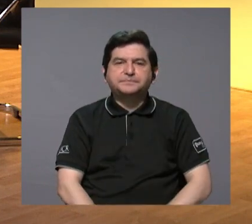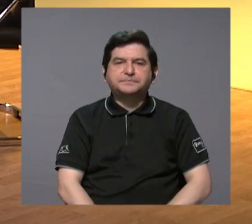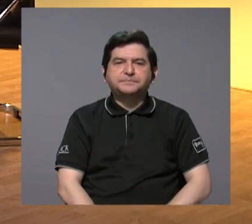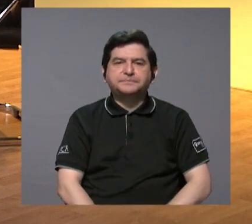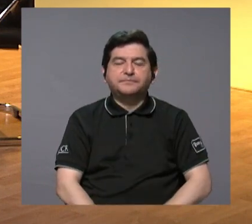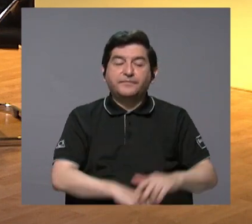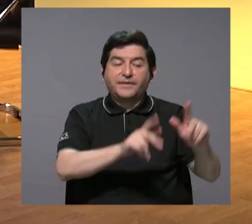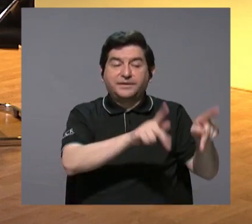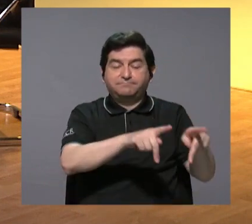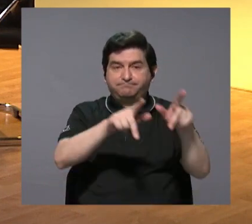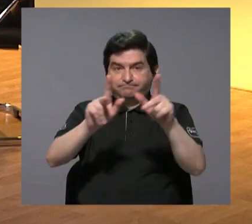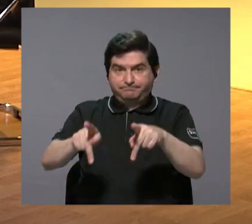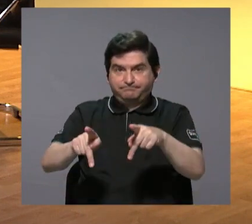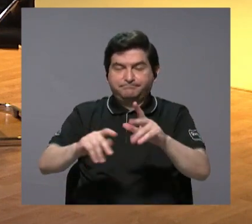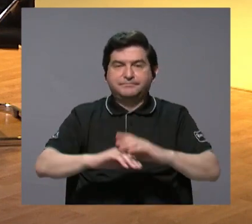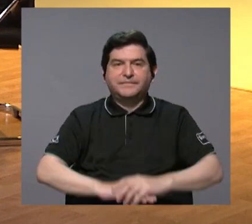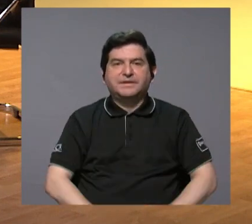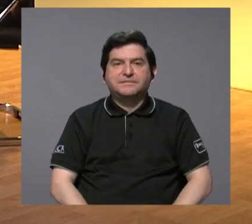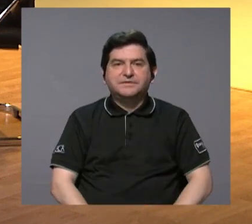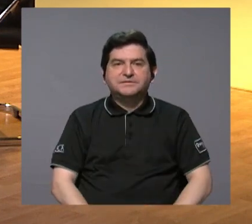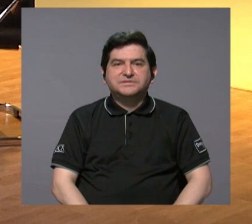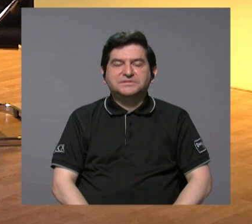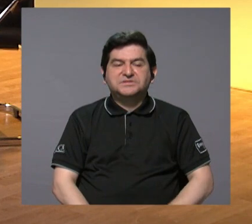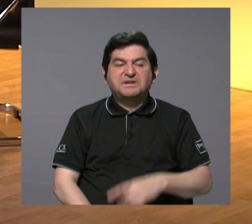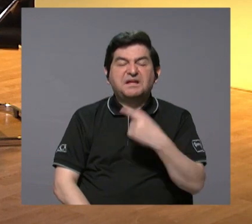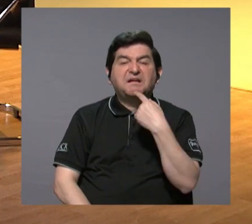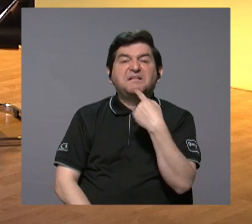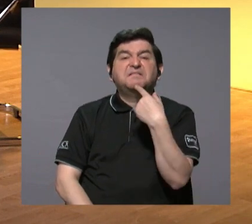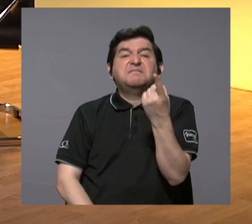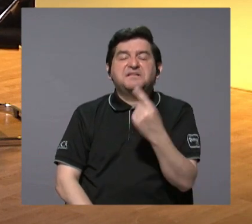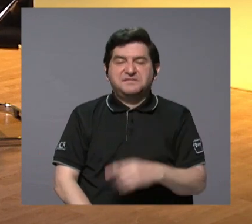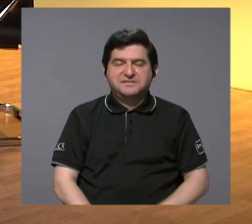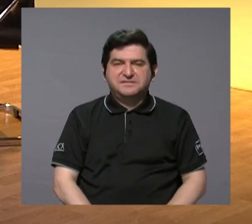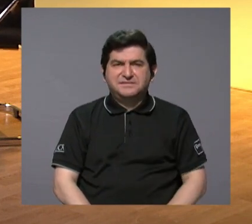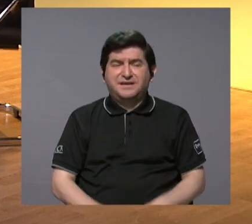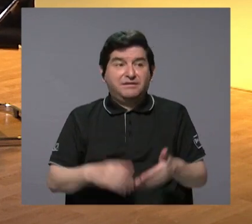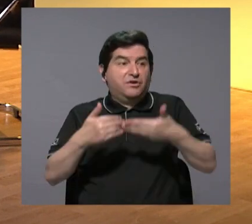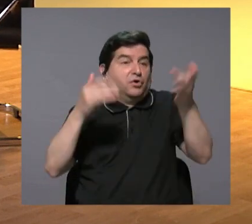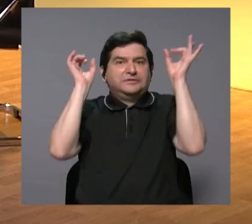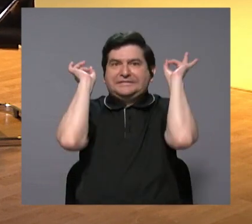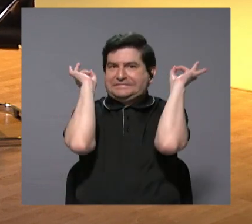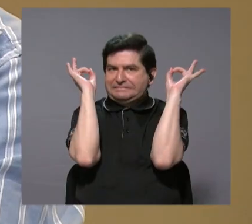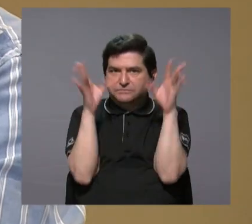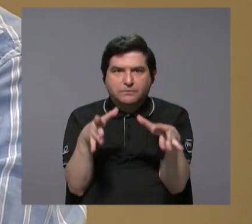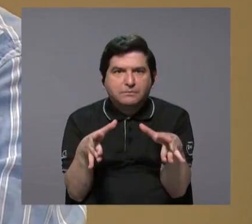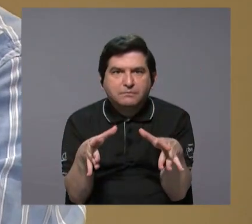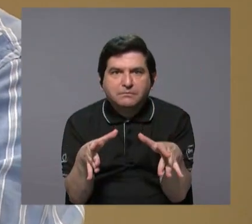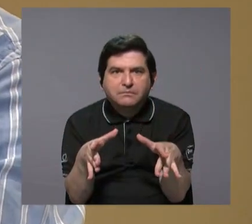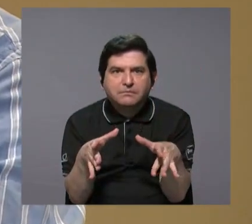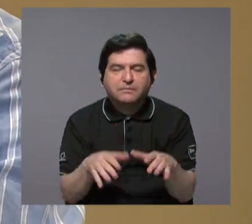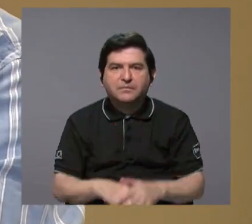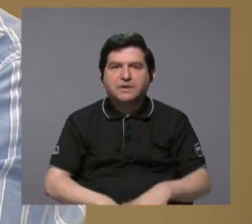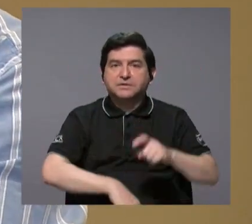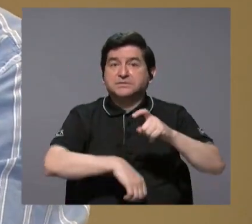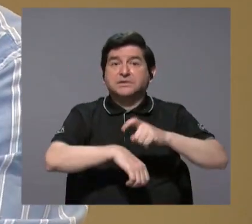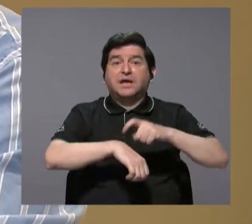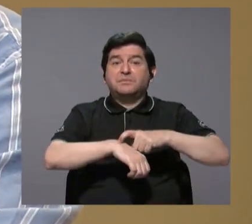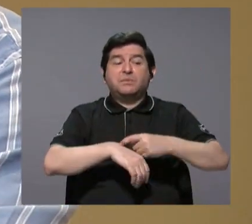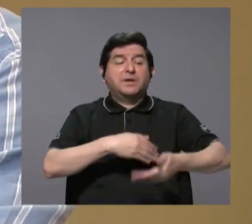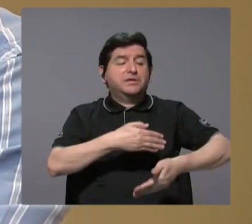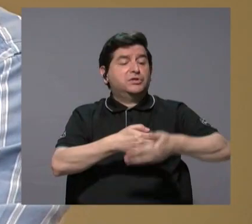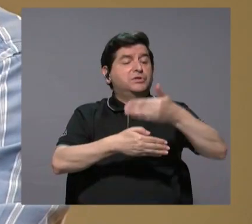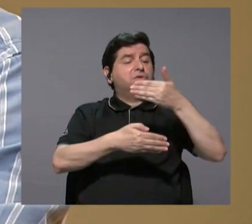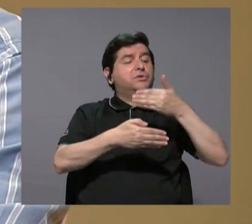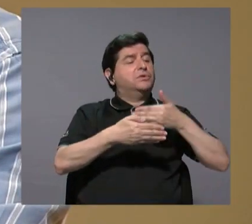Porque la gente se atreve a decir más barbaridades cuando está